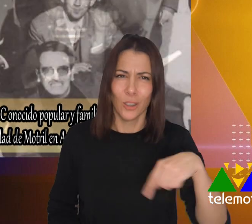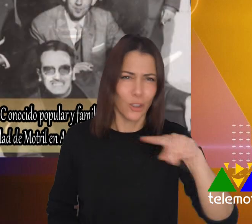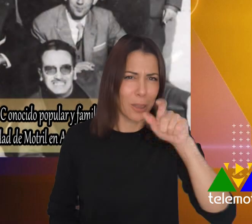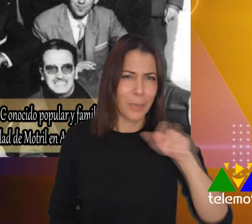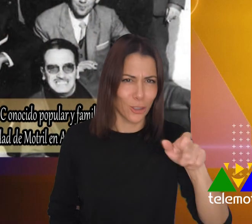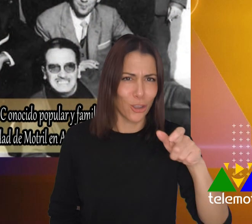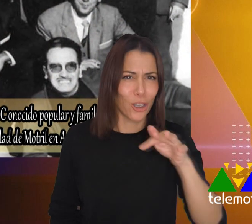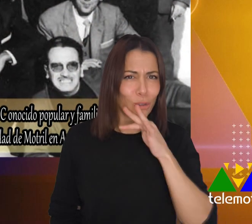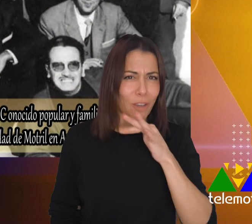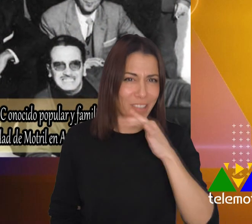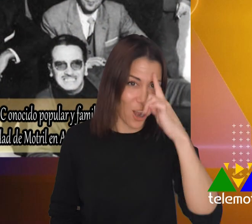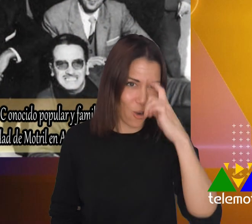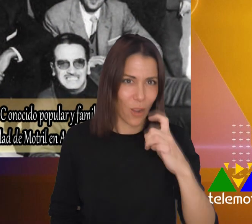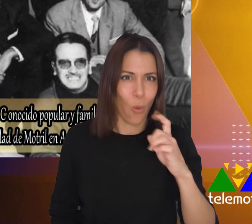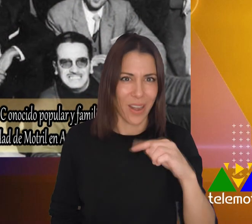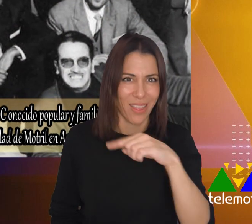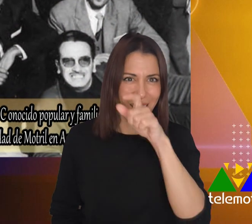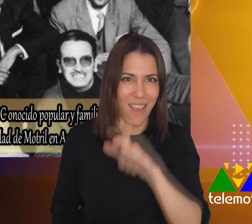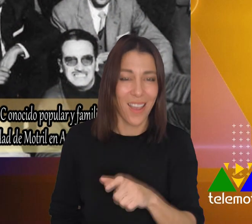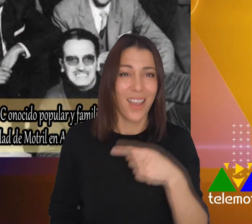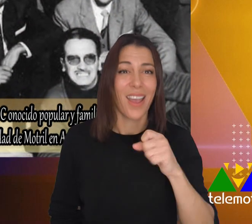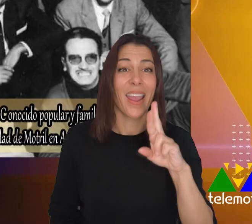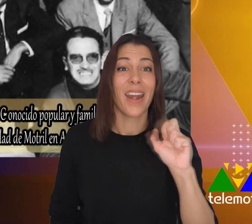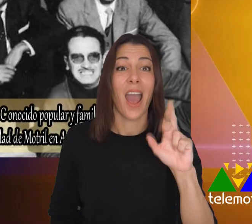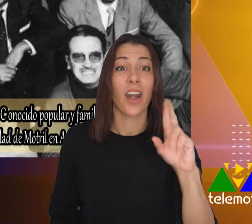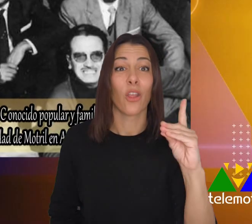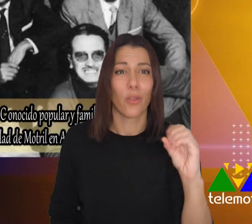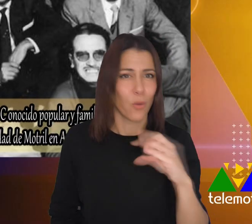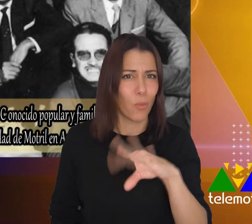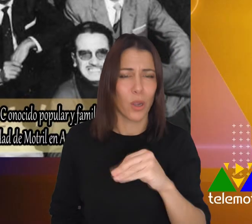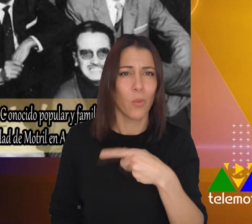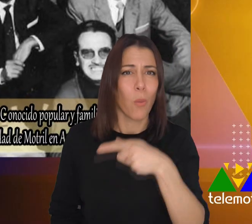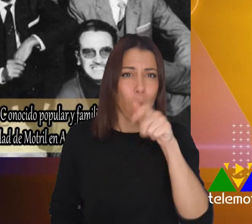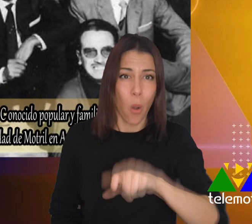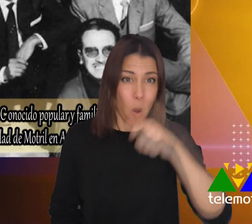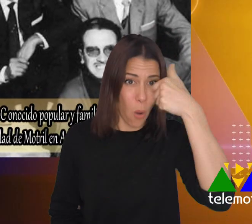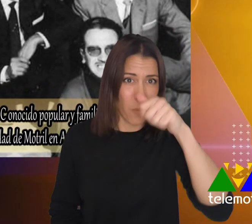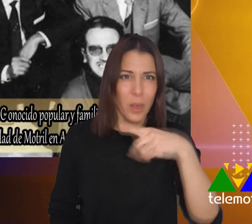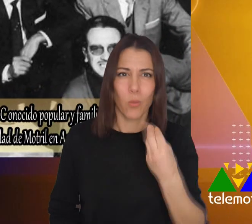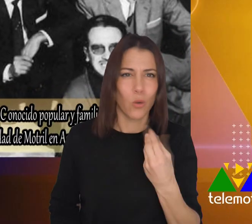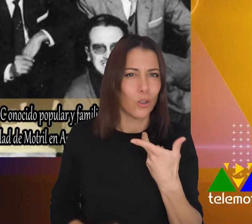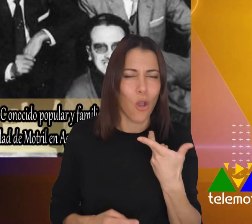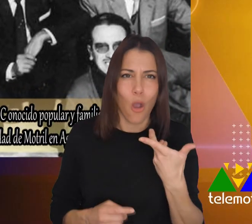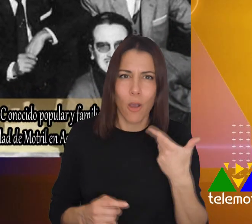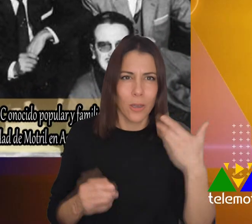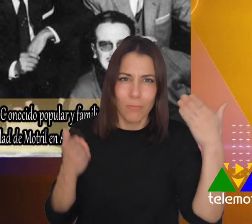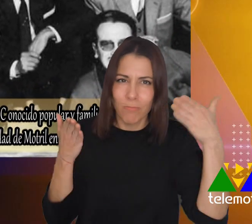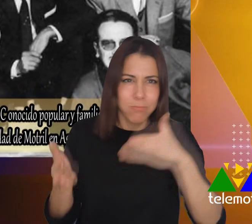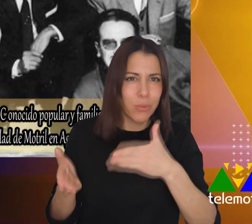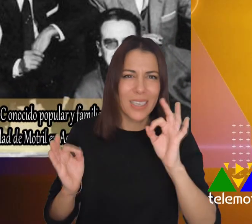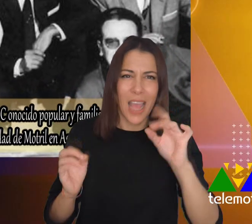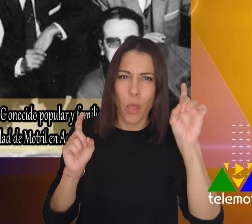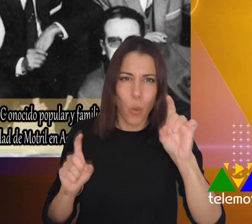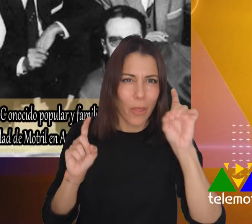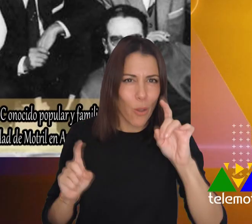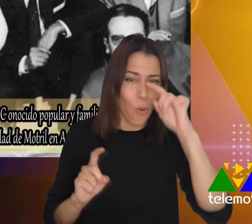recuerda, todavía muchísima gente lo recuerda a don Gerardo, ¿no? Gerardo fue un hombre muy implicado con la cultura en Motril, con la educación en Motril, un hombre